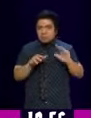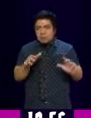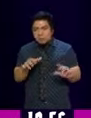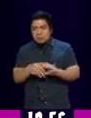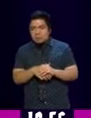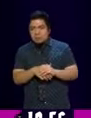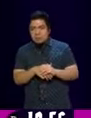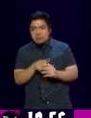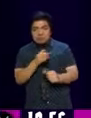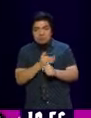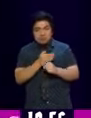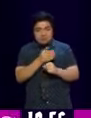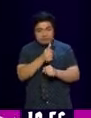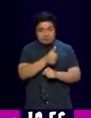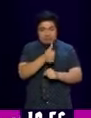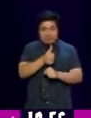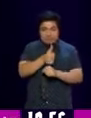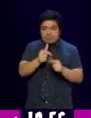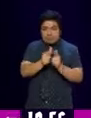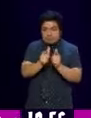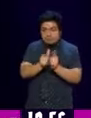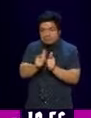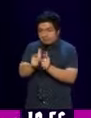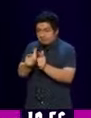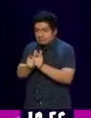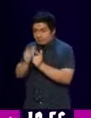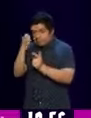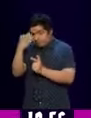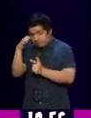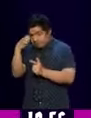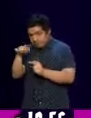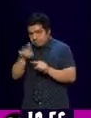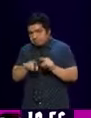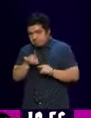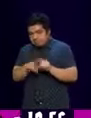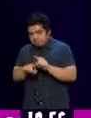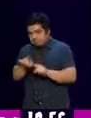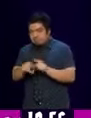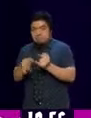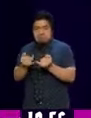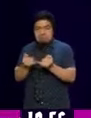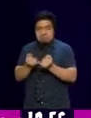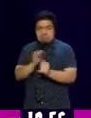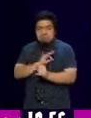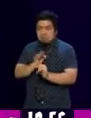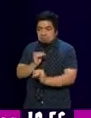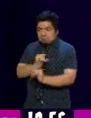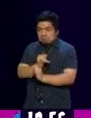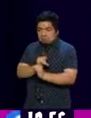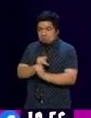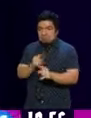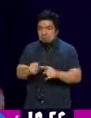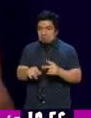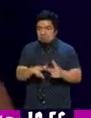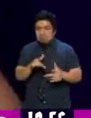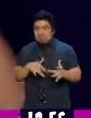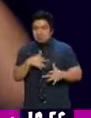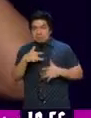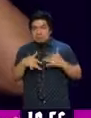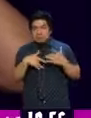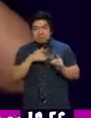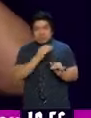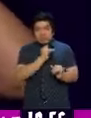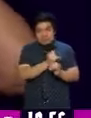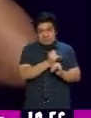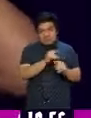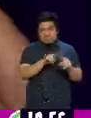la experiencia de cada banda. A veces en las tocadas los discos físicos se pueden vender bien. Y en cambio las plataformas